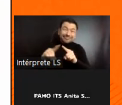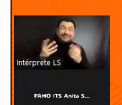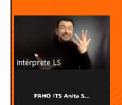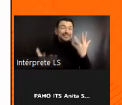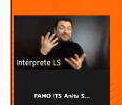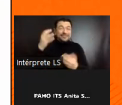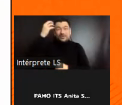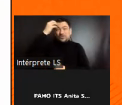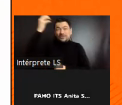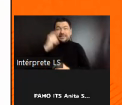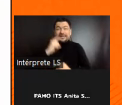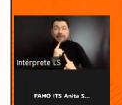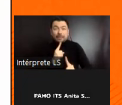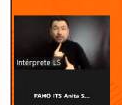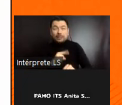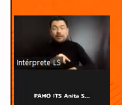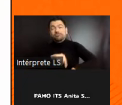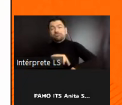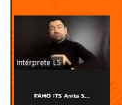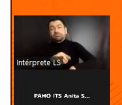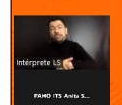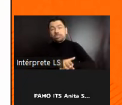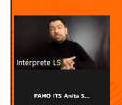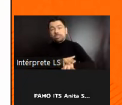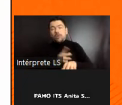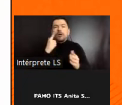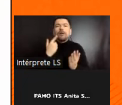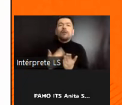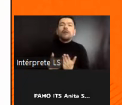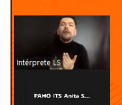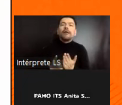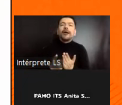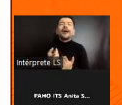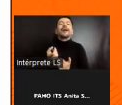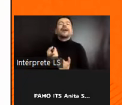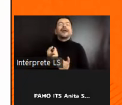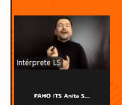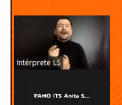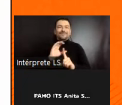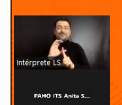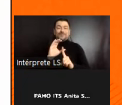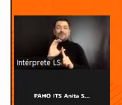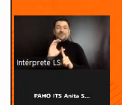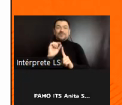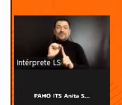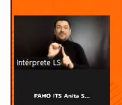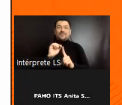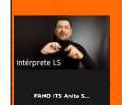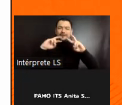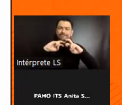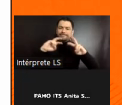no tenemos todavía la cultura de llevar a cabo investigaciones para diagnosticar las evidencias, y muchas de